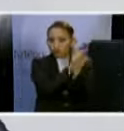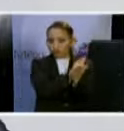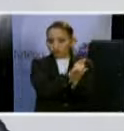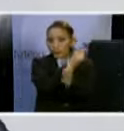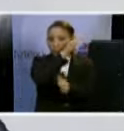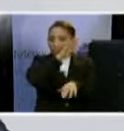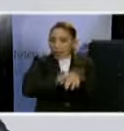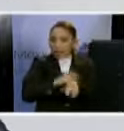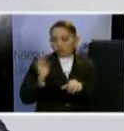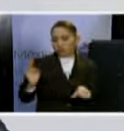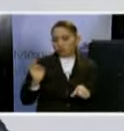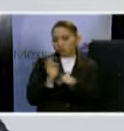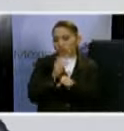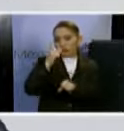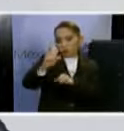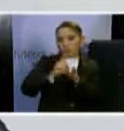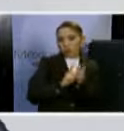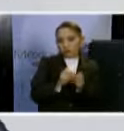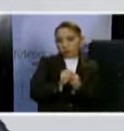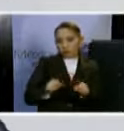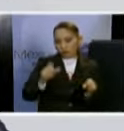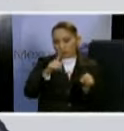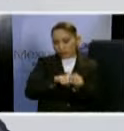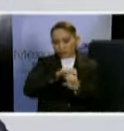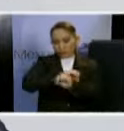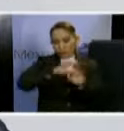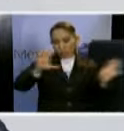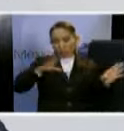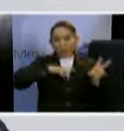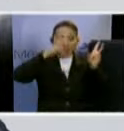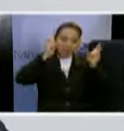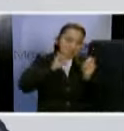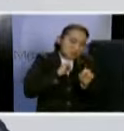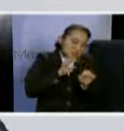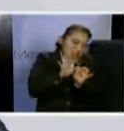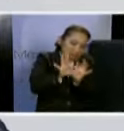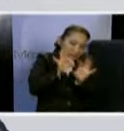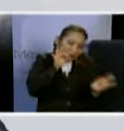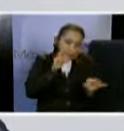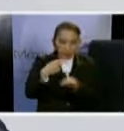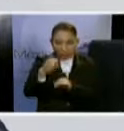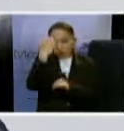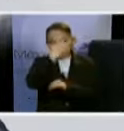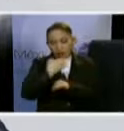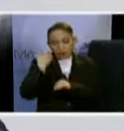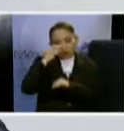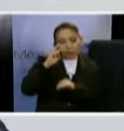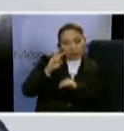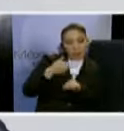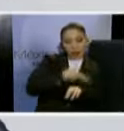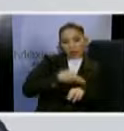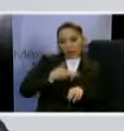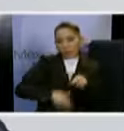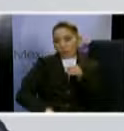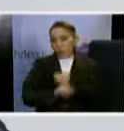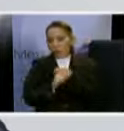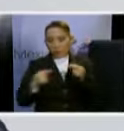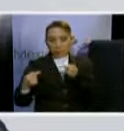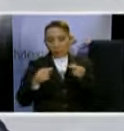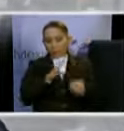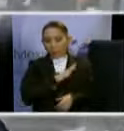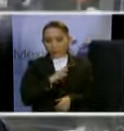sobre todo protege sus derechos sociales. Obviamente hay casos de excepción, pero hay mecanismos de evaluación para resolver los problemas que